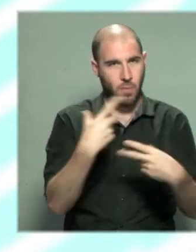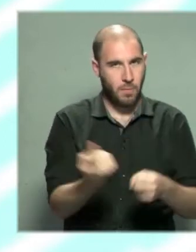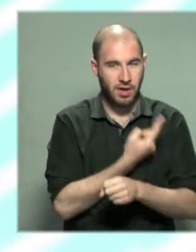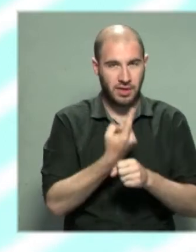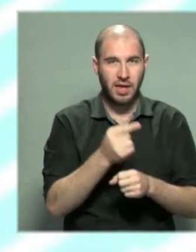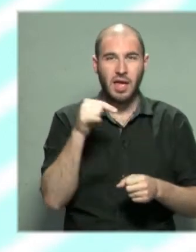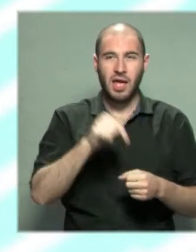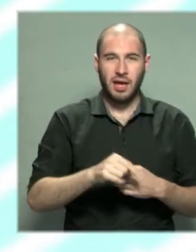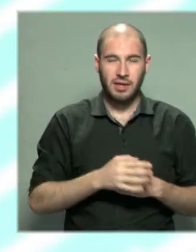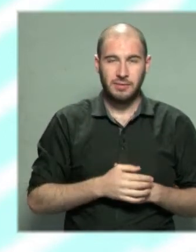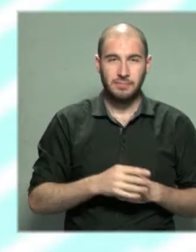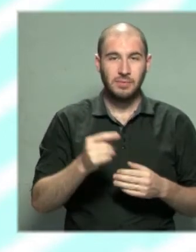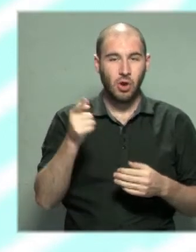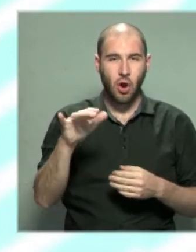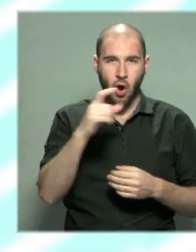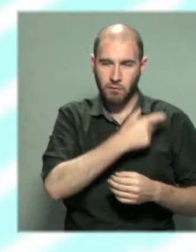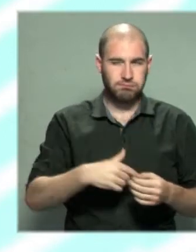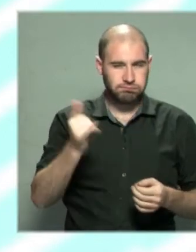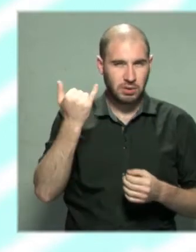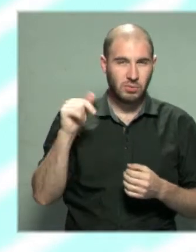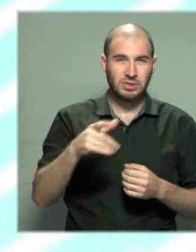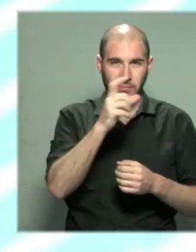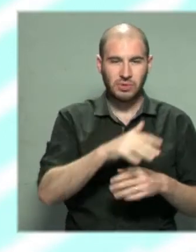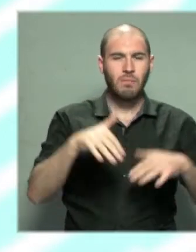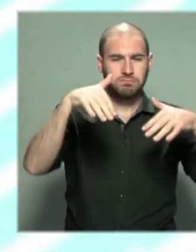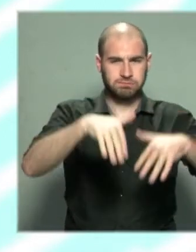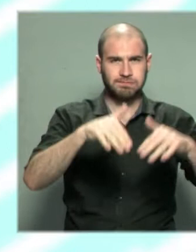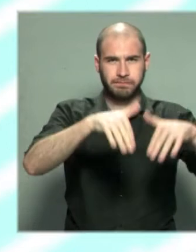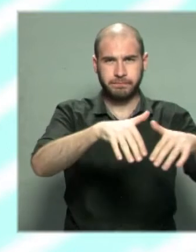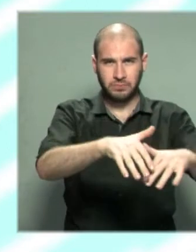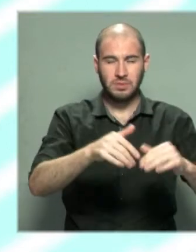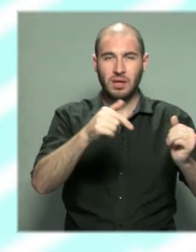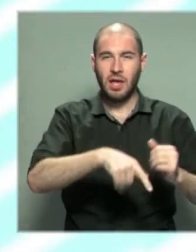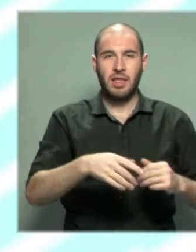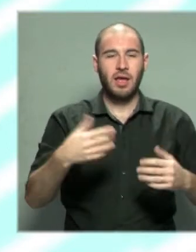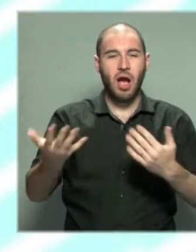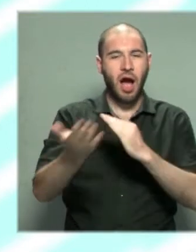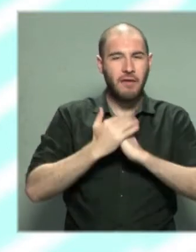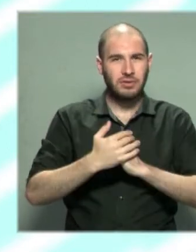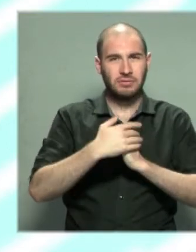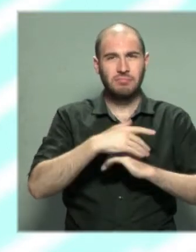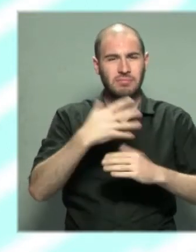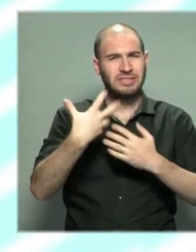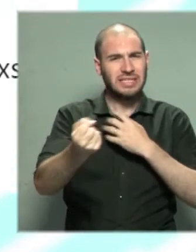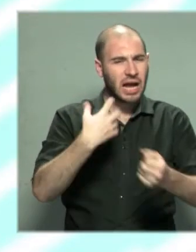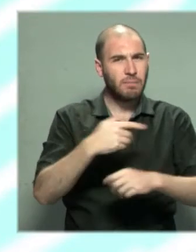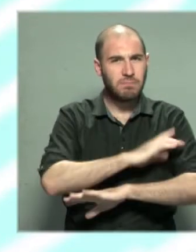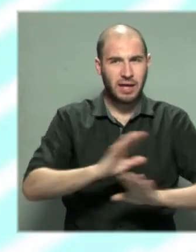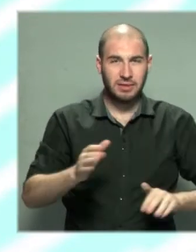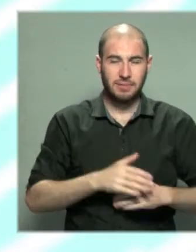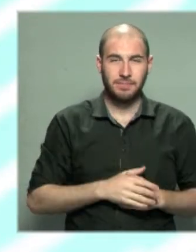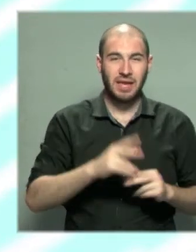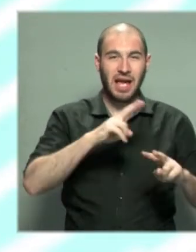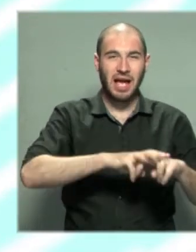Que tome nota el gobierno. Hay un pueblo que se puso de pie y que no está dispuesto a permitir que continúe el saqueo. Ahí estaba